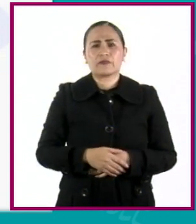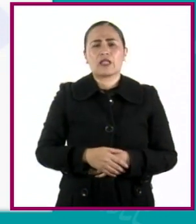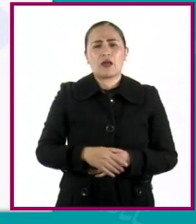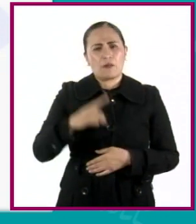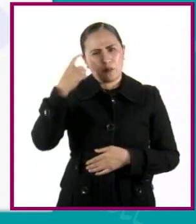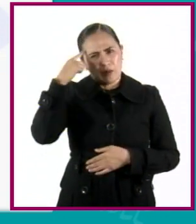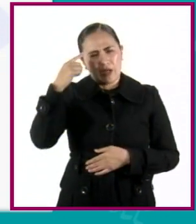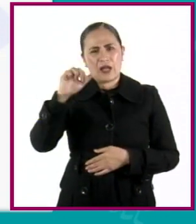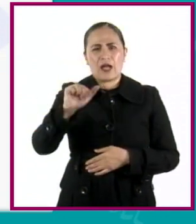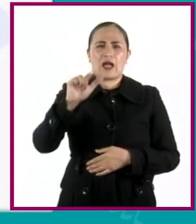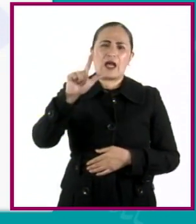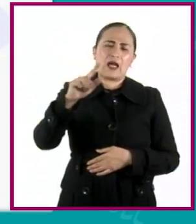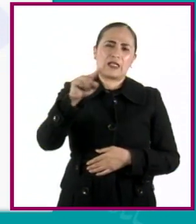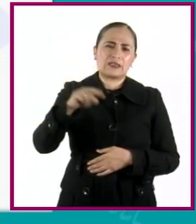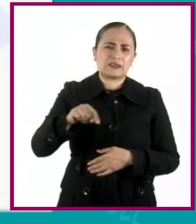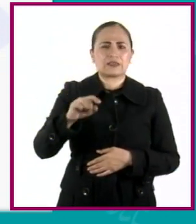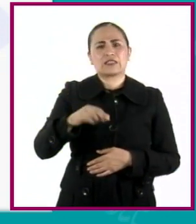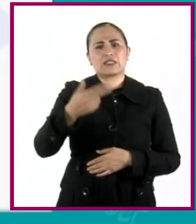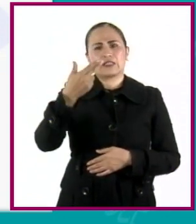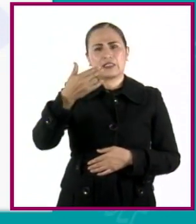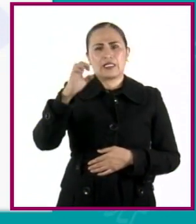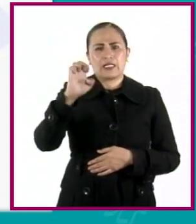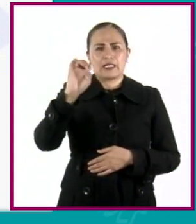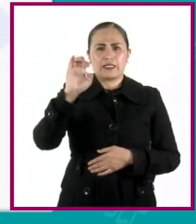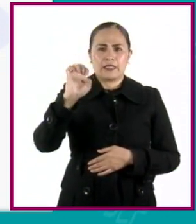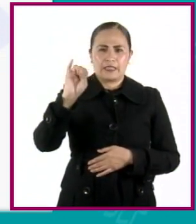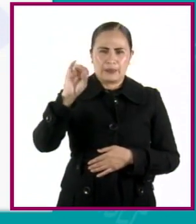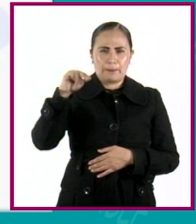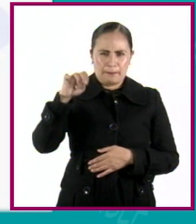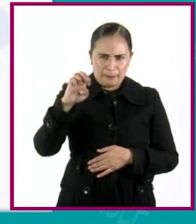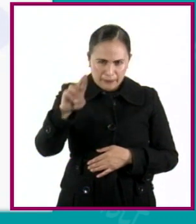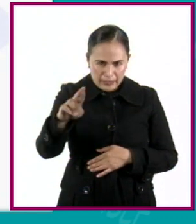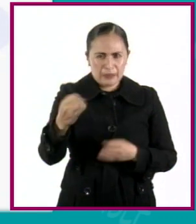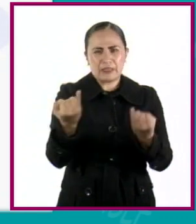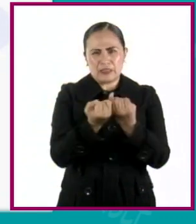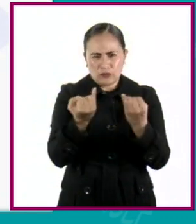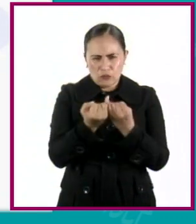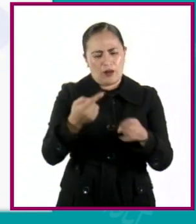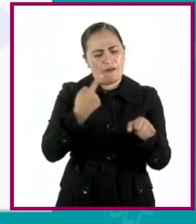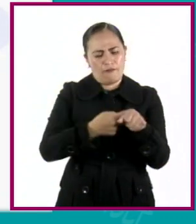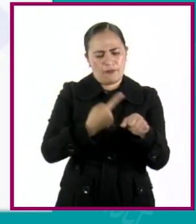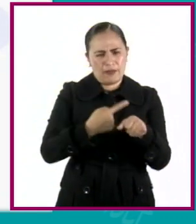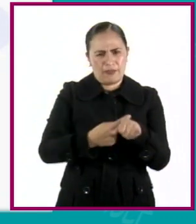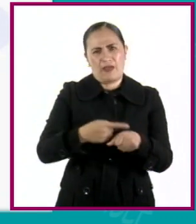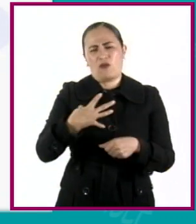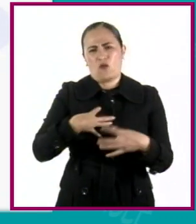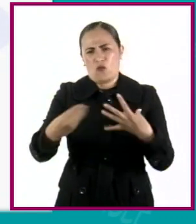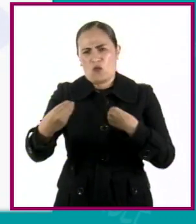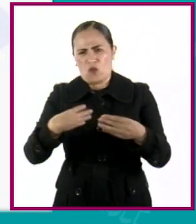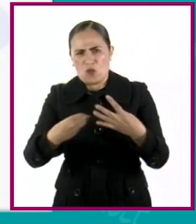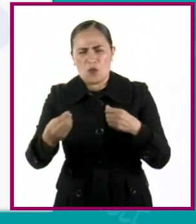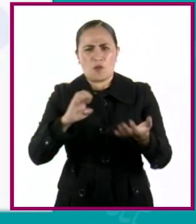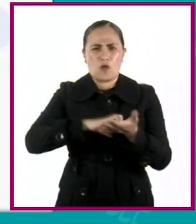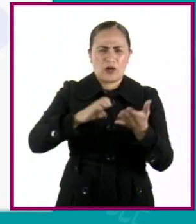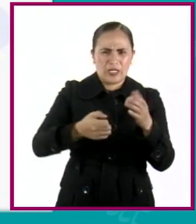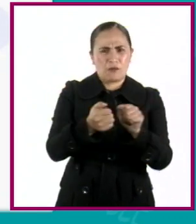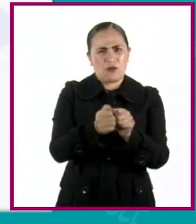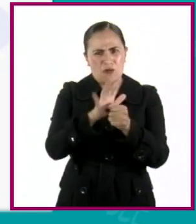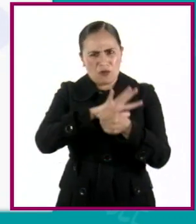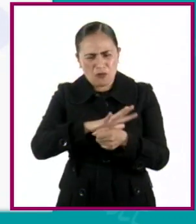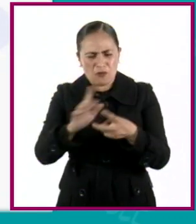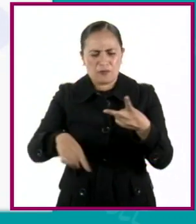Alzheimer, el sistema inmune con enfermedades infecciosas, tales como COVID,